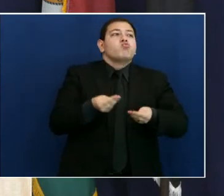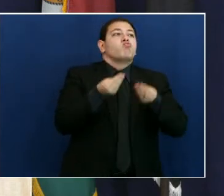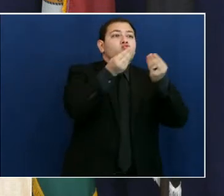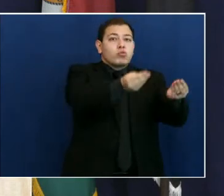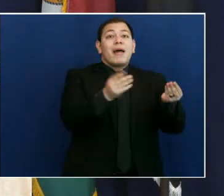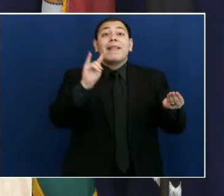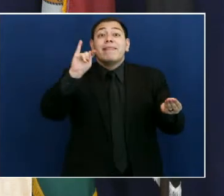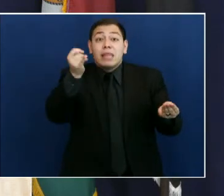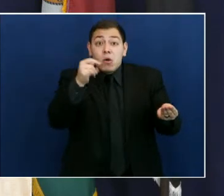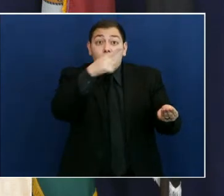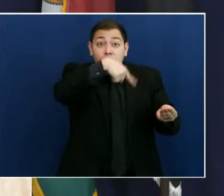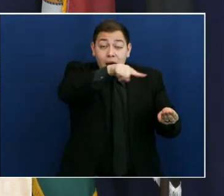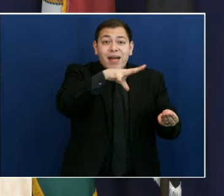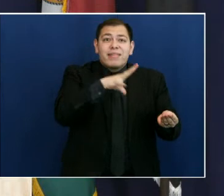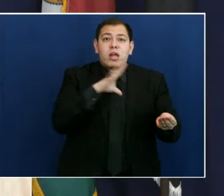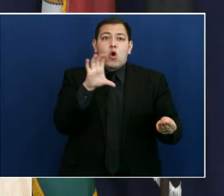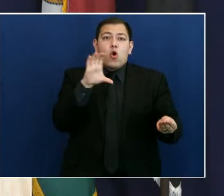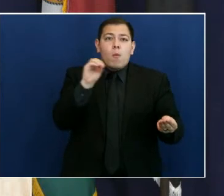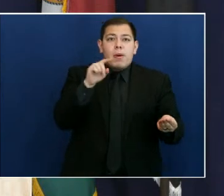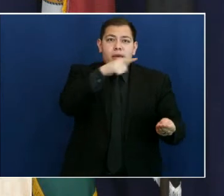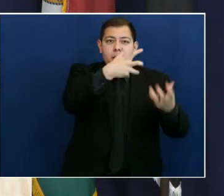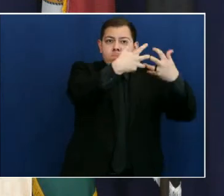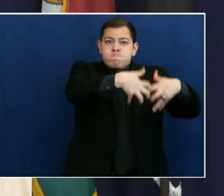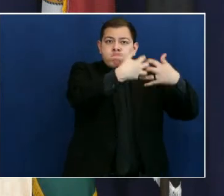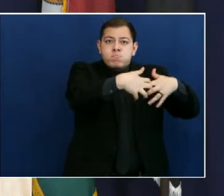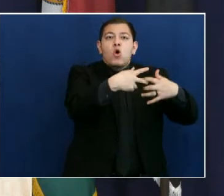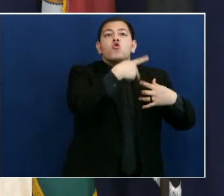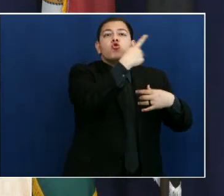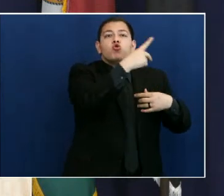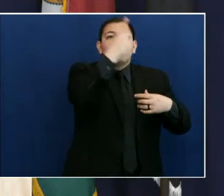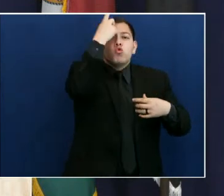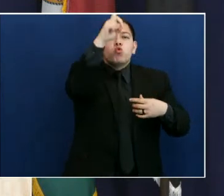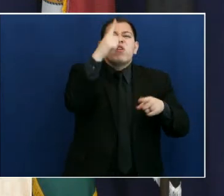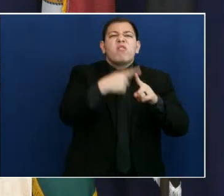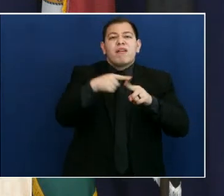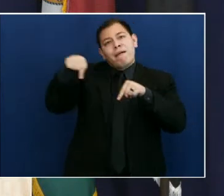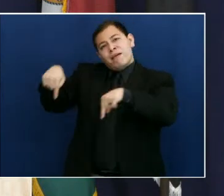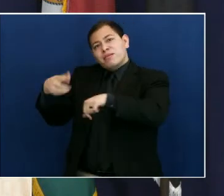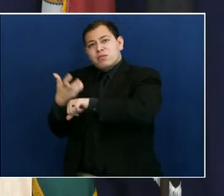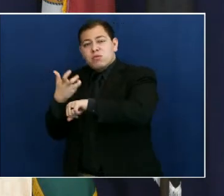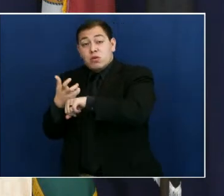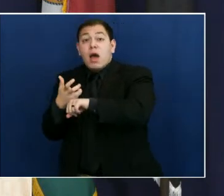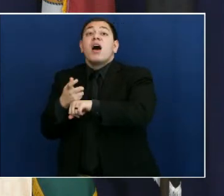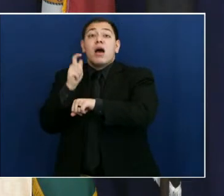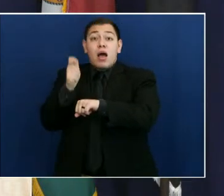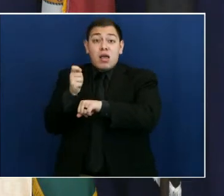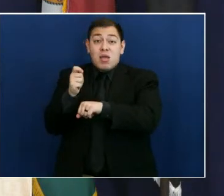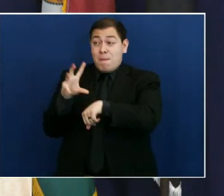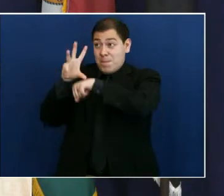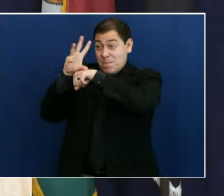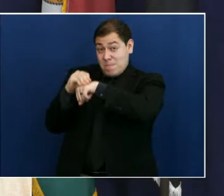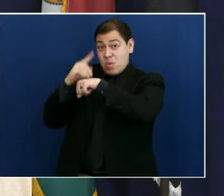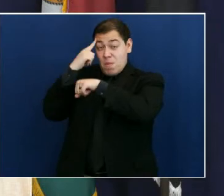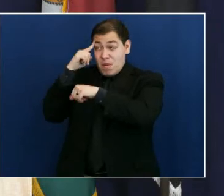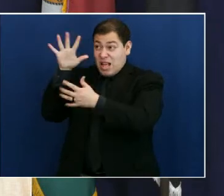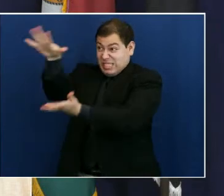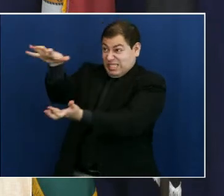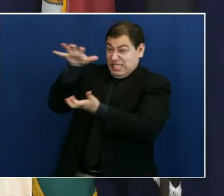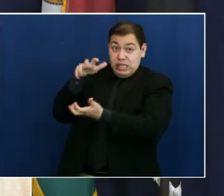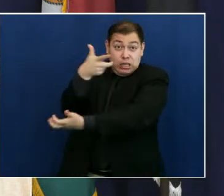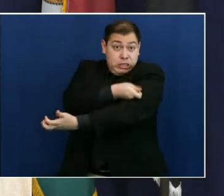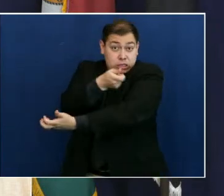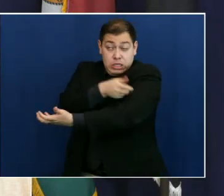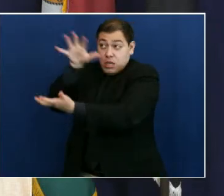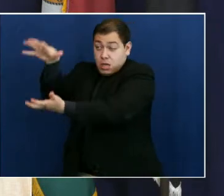en Tijuana de empresas estadounidenses. De esta manera, damos también un paso a una recuperación binacional que, como